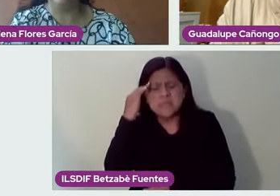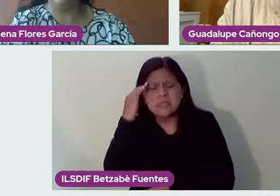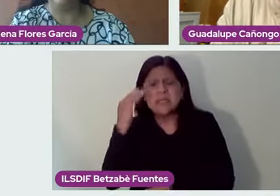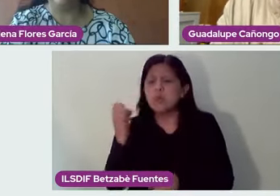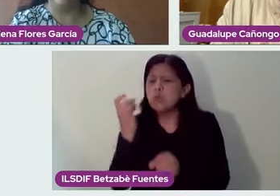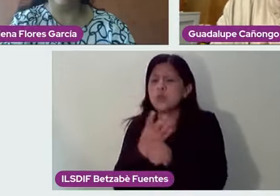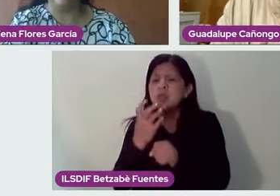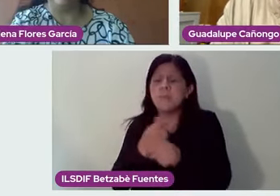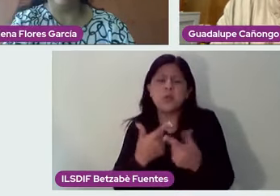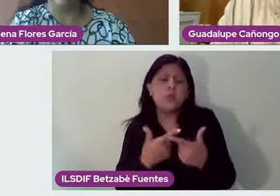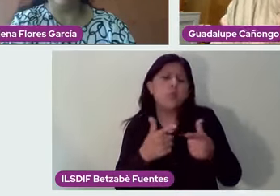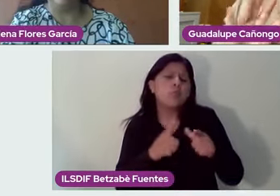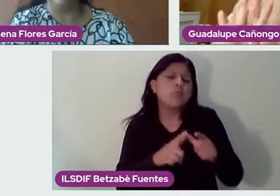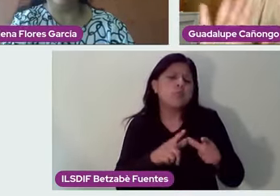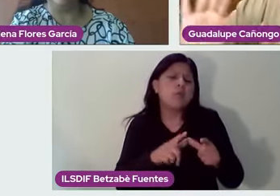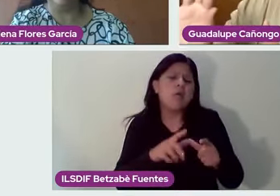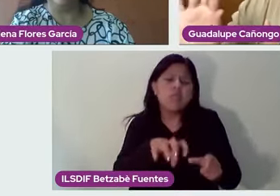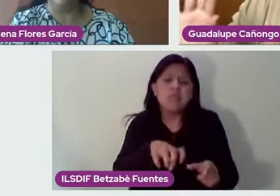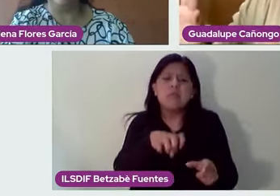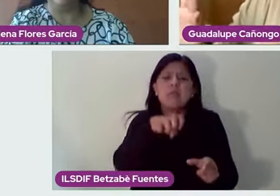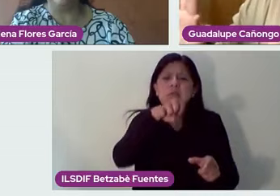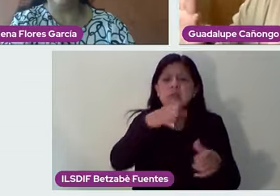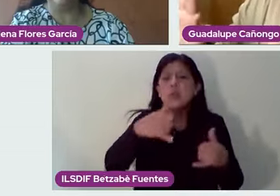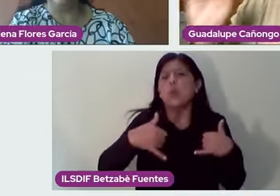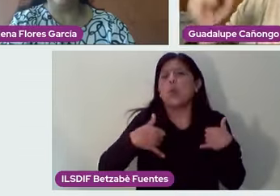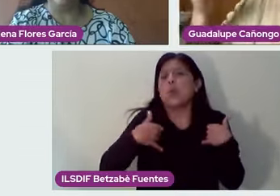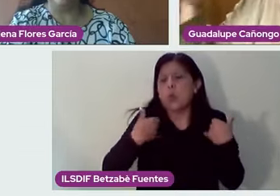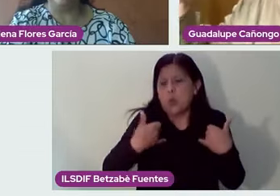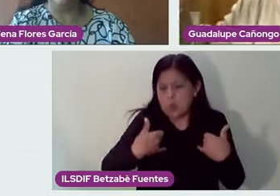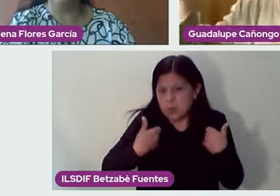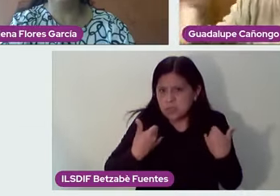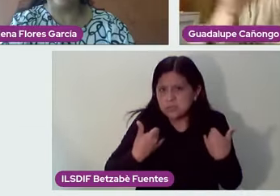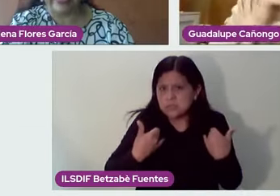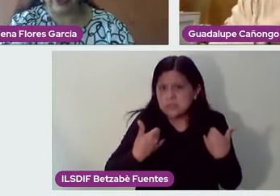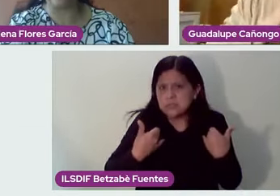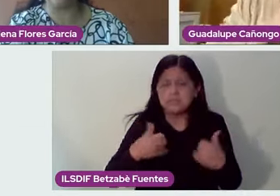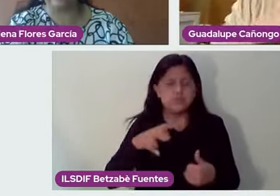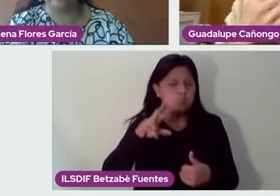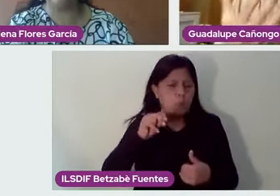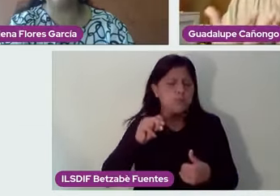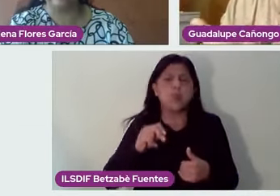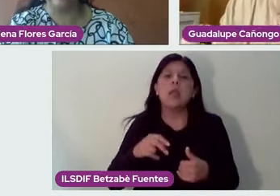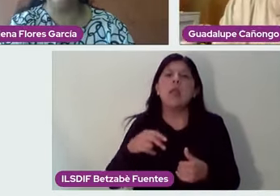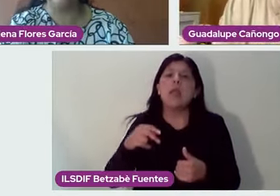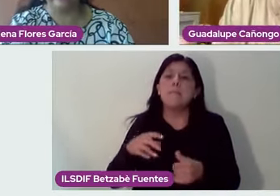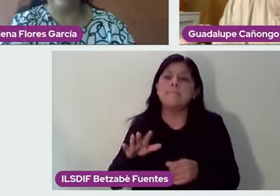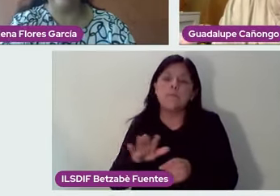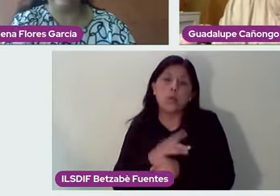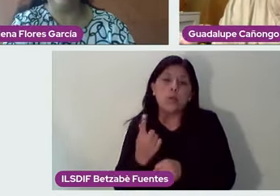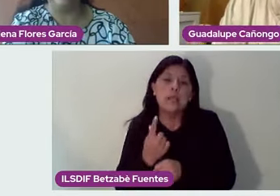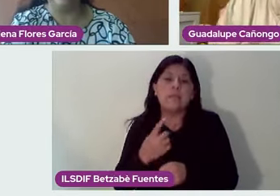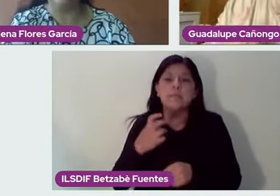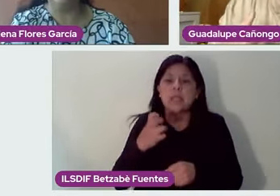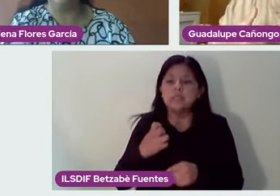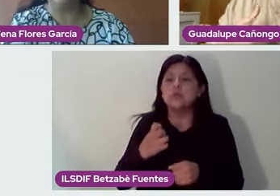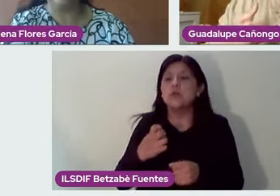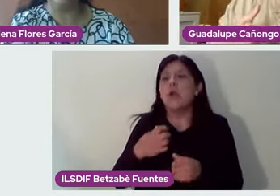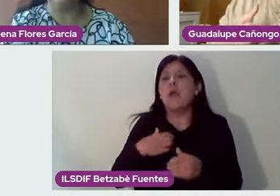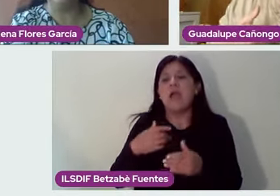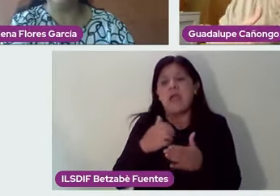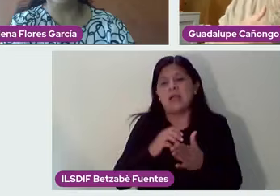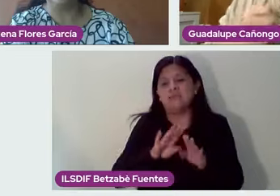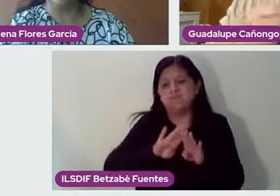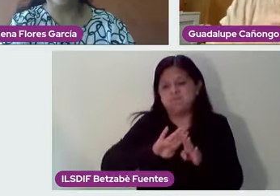veces nosotros mismos estamos como alejándonos también, contribuyendo a todos estos factores que ya de por sí están, ¿no? A